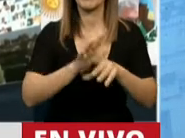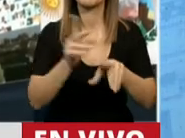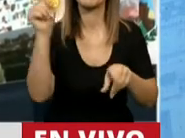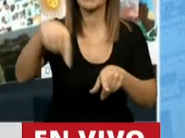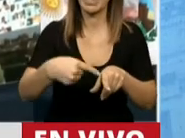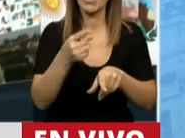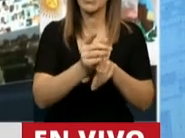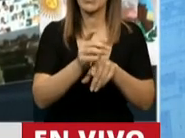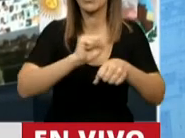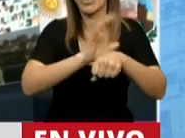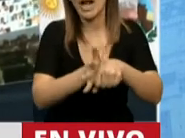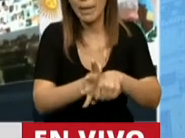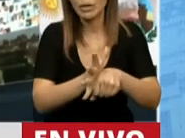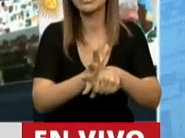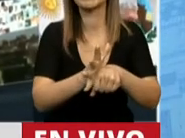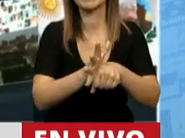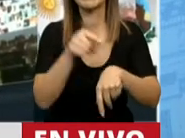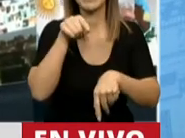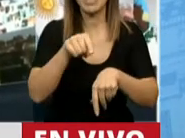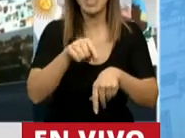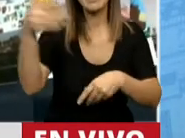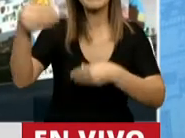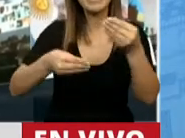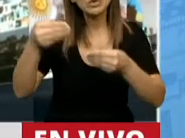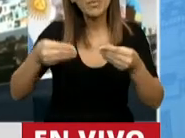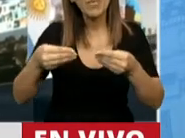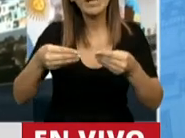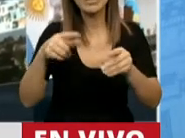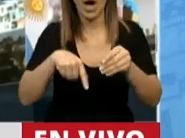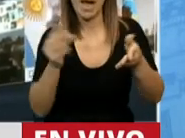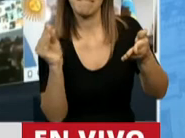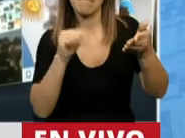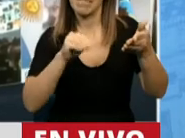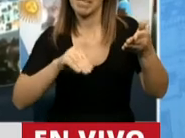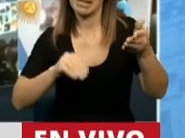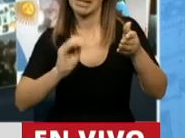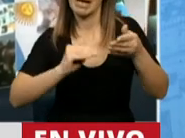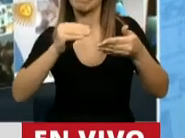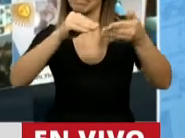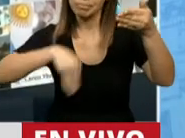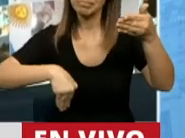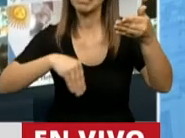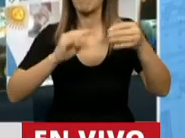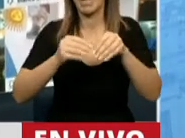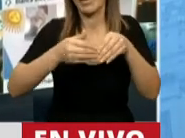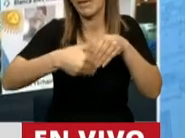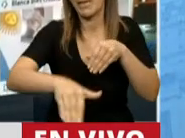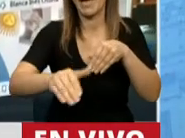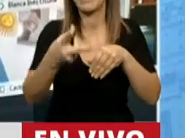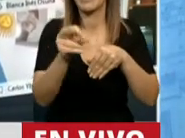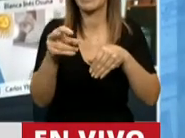vino la pandemia, con lo cual el presupuesto, esta ampliación del presupuesto 2019 para lo que resta el 2020